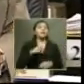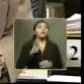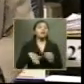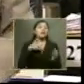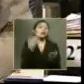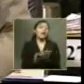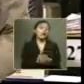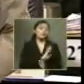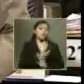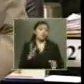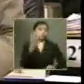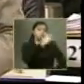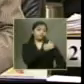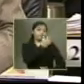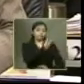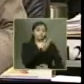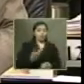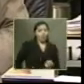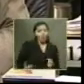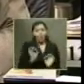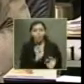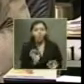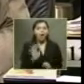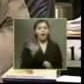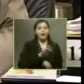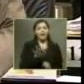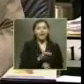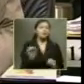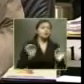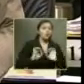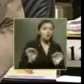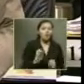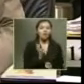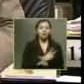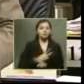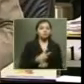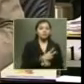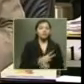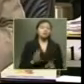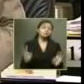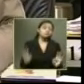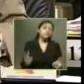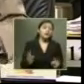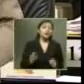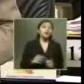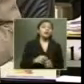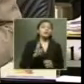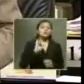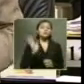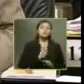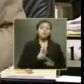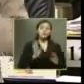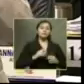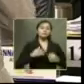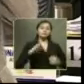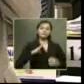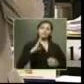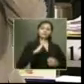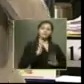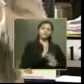cargo público, a la función pública, a la dignidad para la que fueron electos, a disfrutar de los placeres del